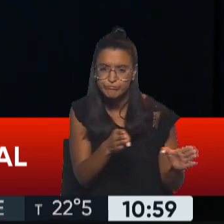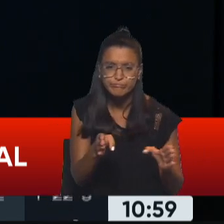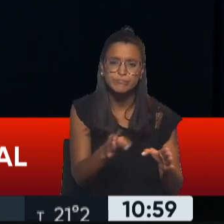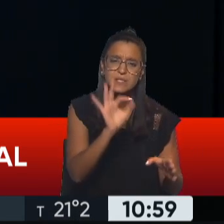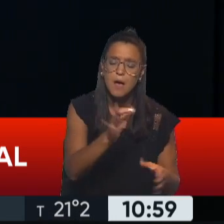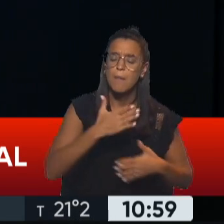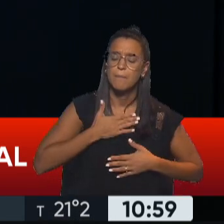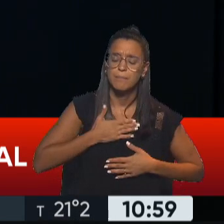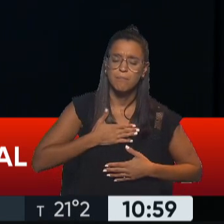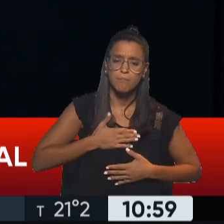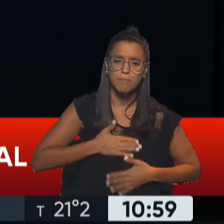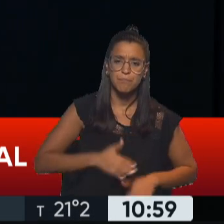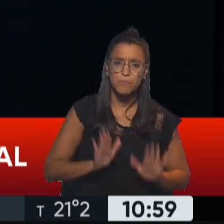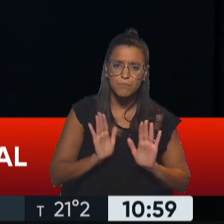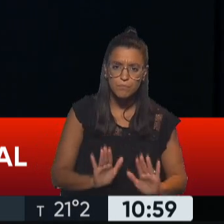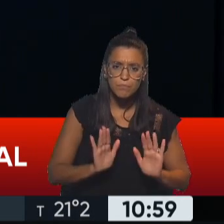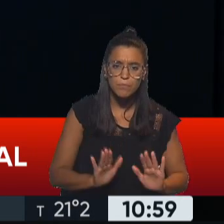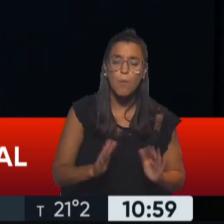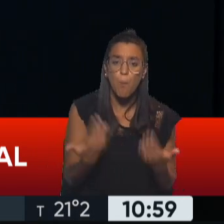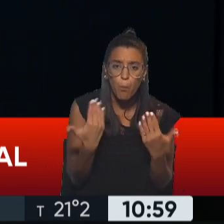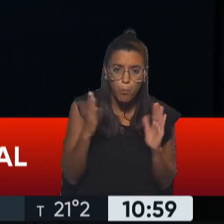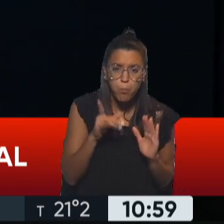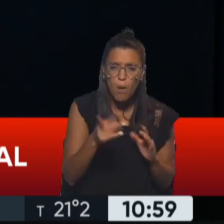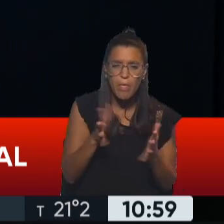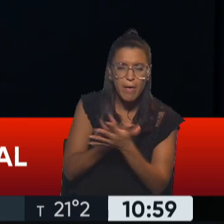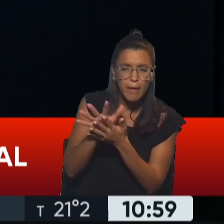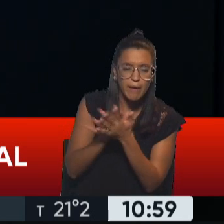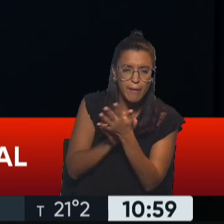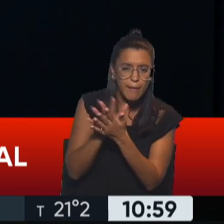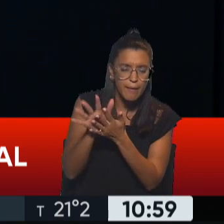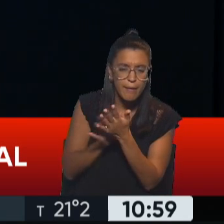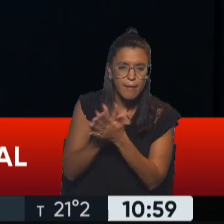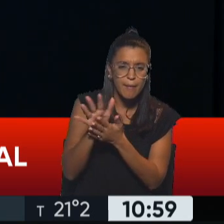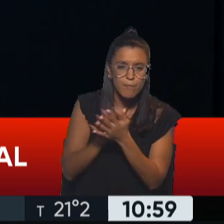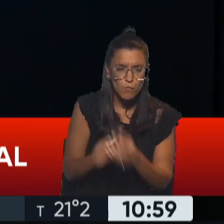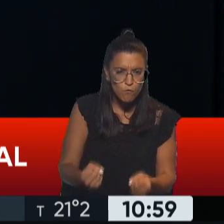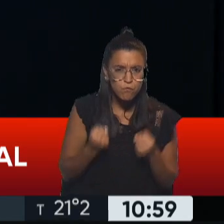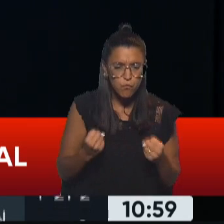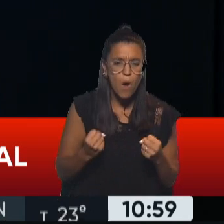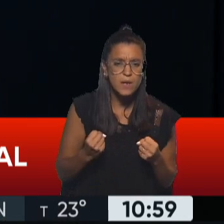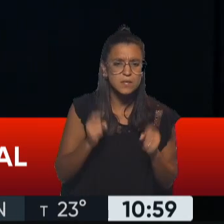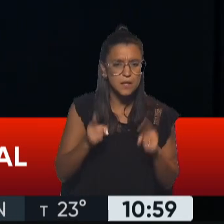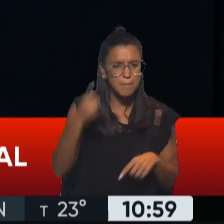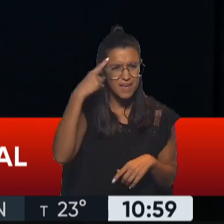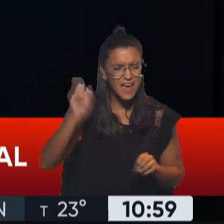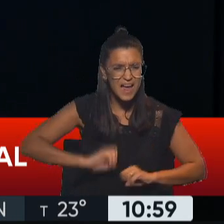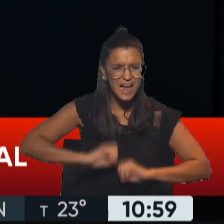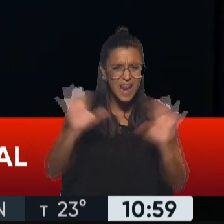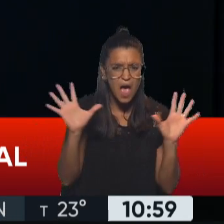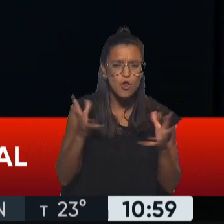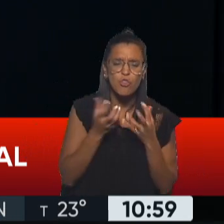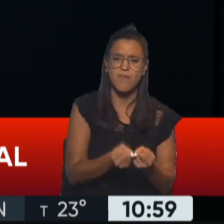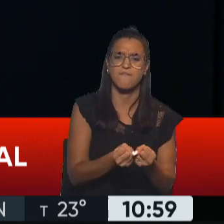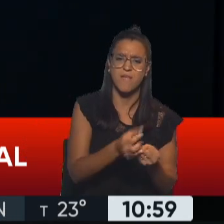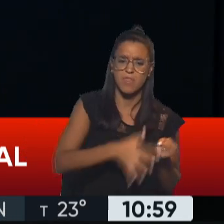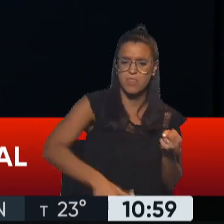mantuvo la tranquilidad, mantuvo la capacidad de negociar con toda la fuerza y la lucidez defendiendo a los